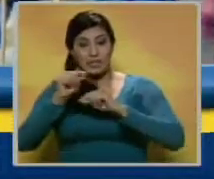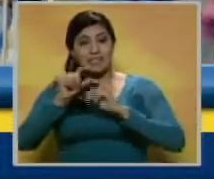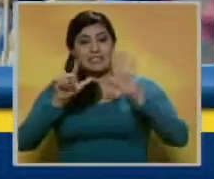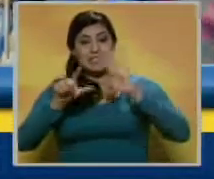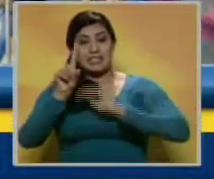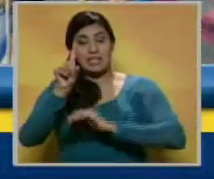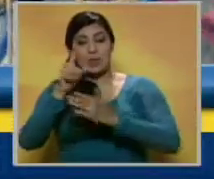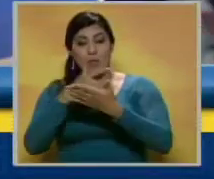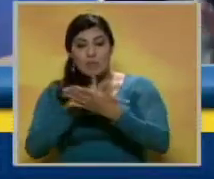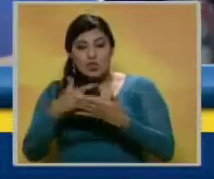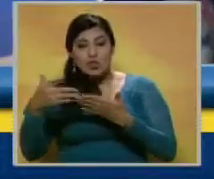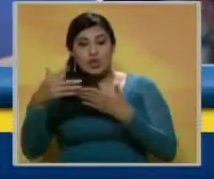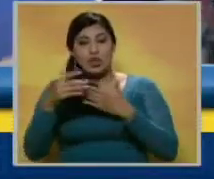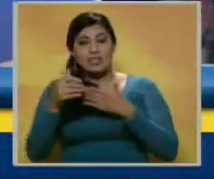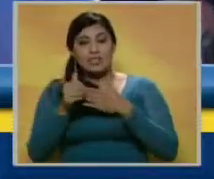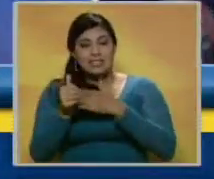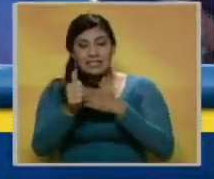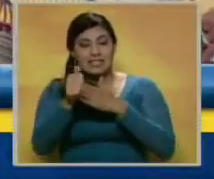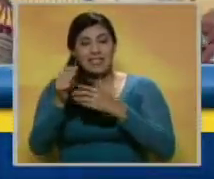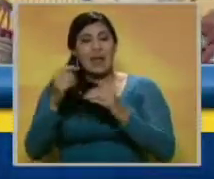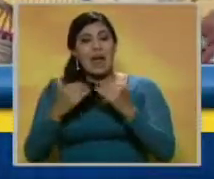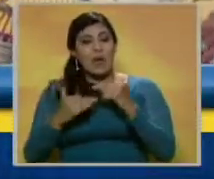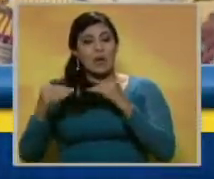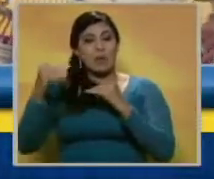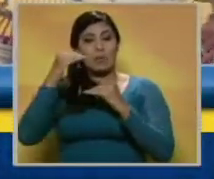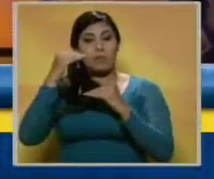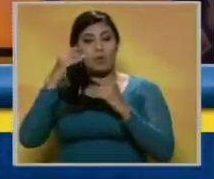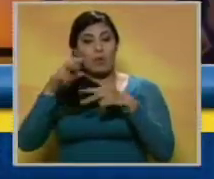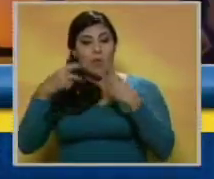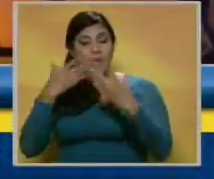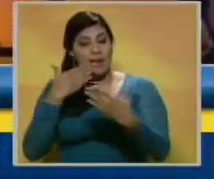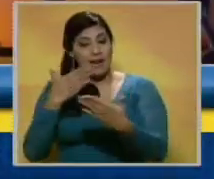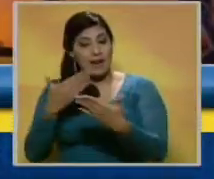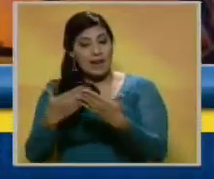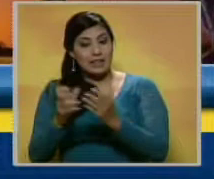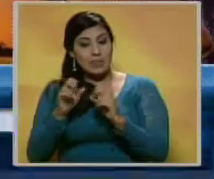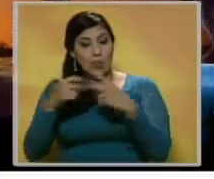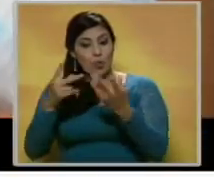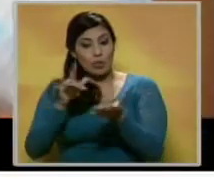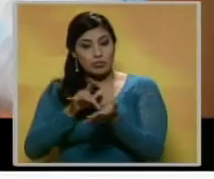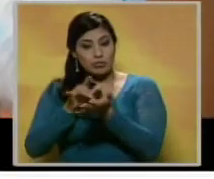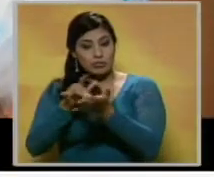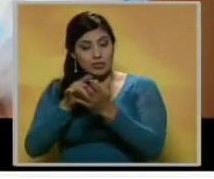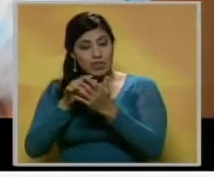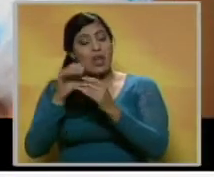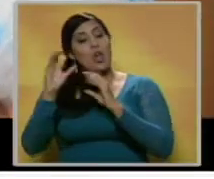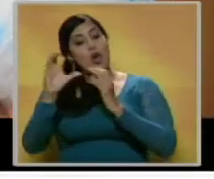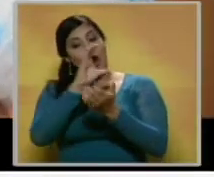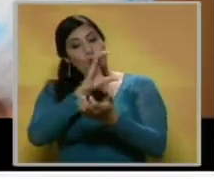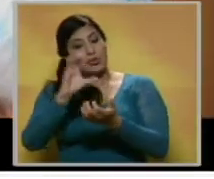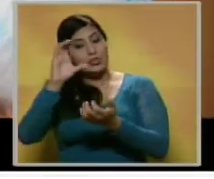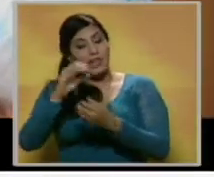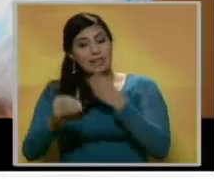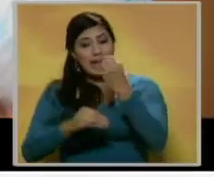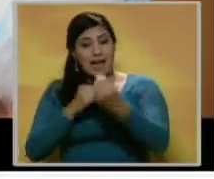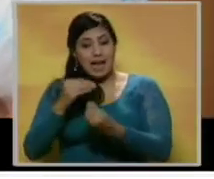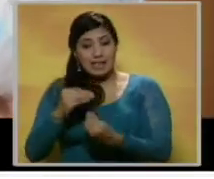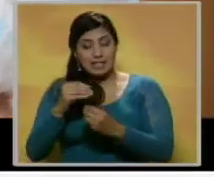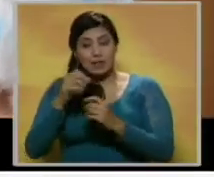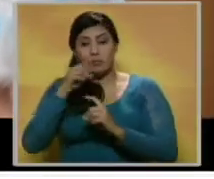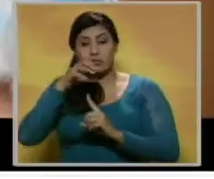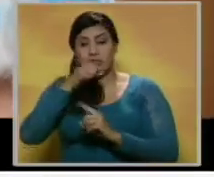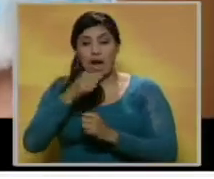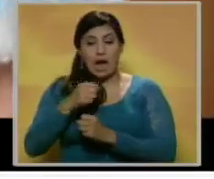71 millones de seguidores, encabezó la lista gracias a su último tour. Los conciertos ya realizados de dicha